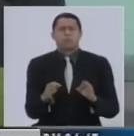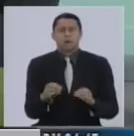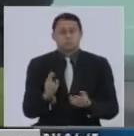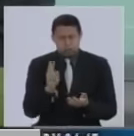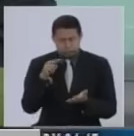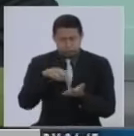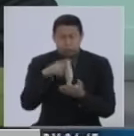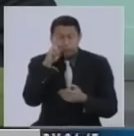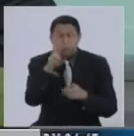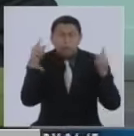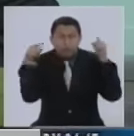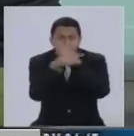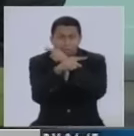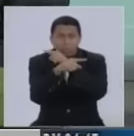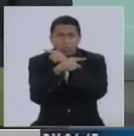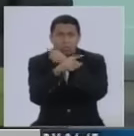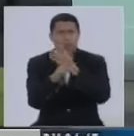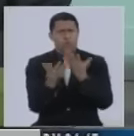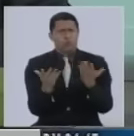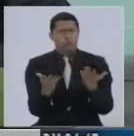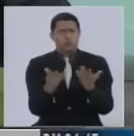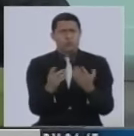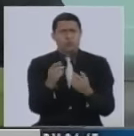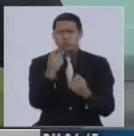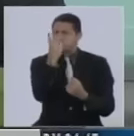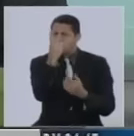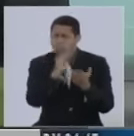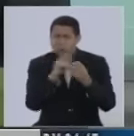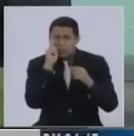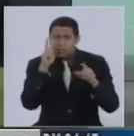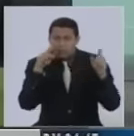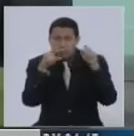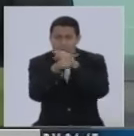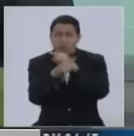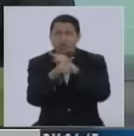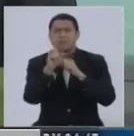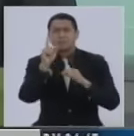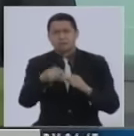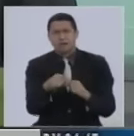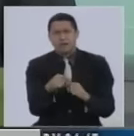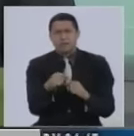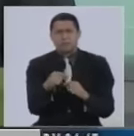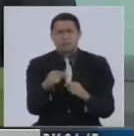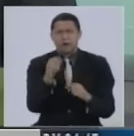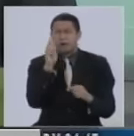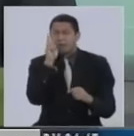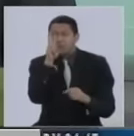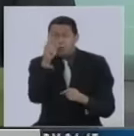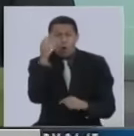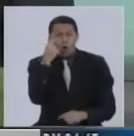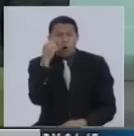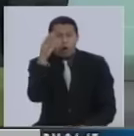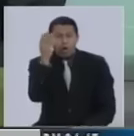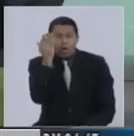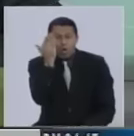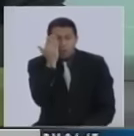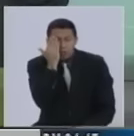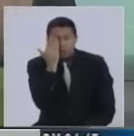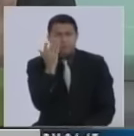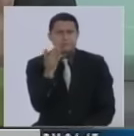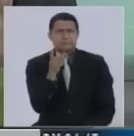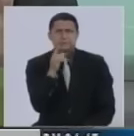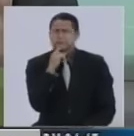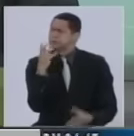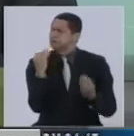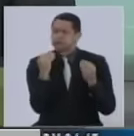un día viendo doble viendo una persona ve dos veces también puede ser que disminuya la visión por un ojo Es decir que es muy